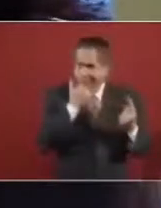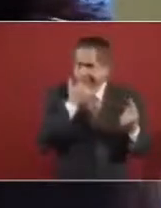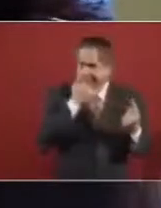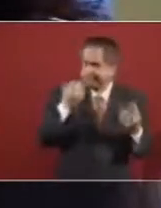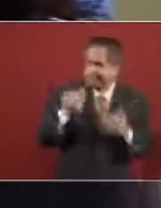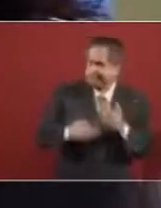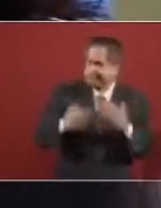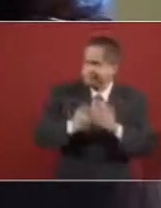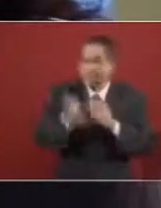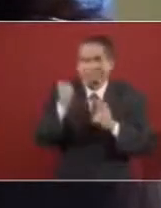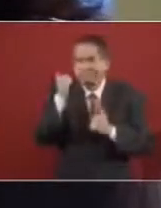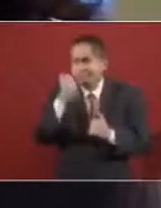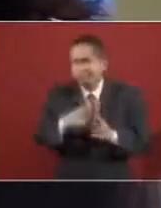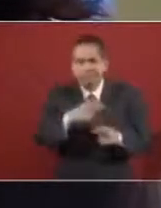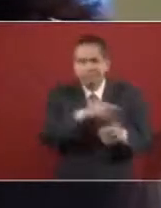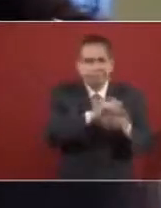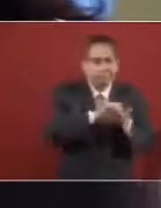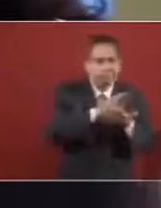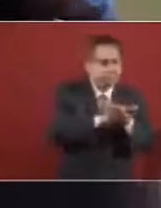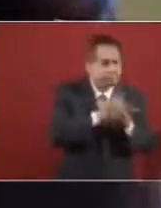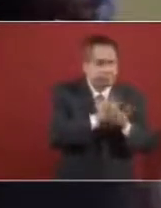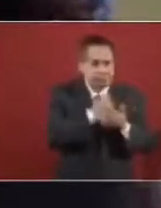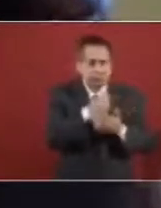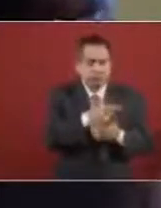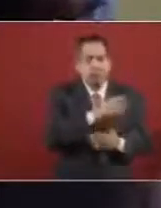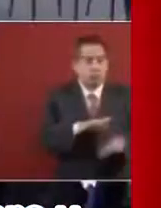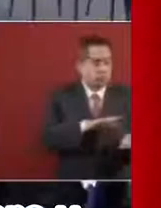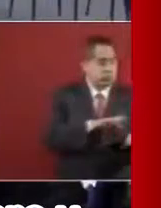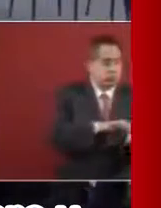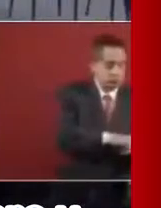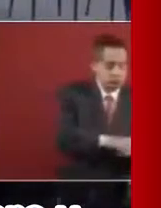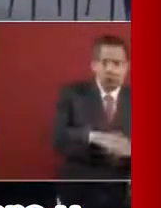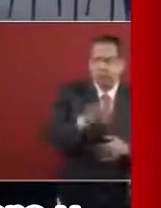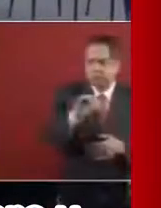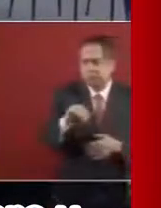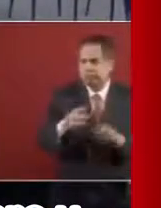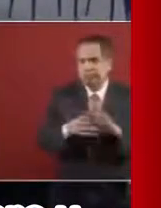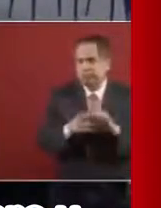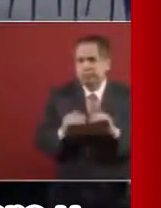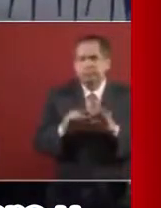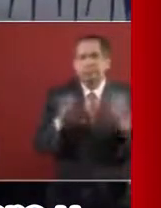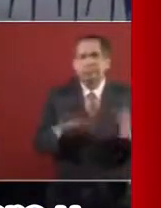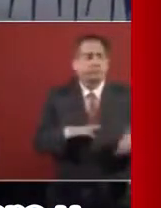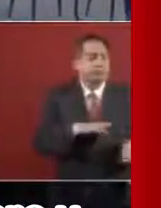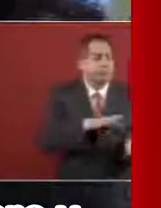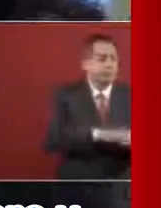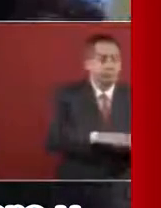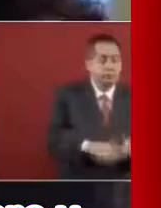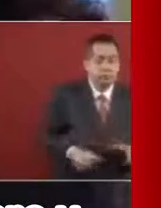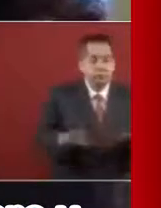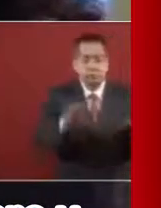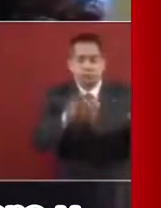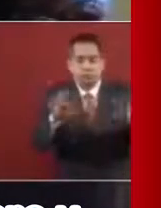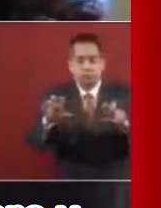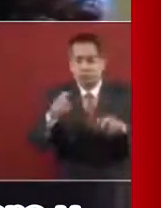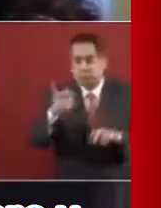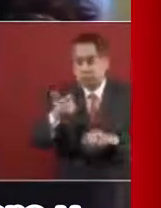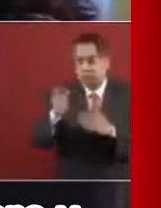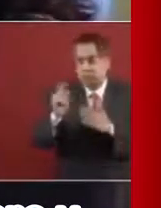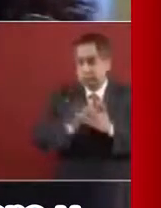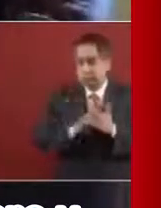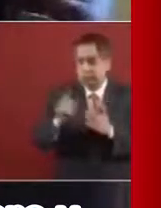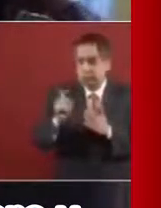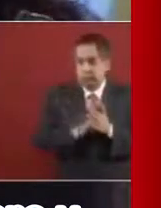año empezarán a entregarse mañana, 4 de abril. Se está planteando el apoyo de $800 mensuales